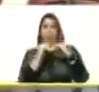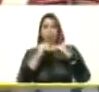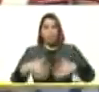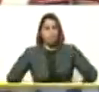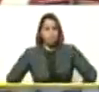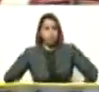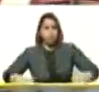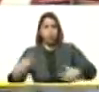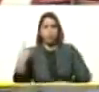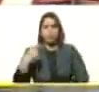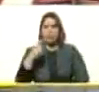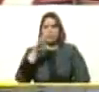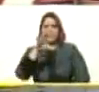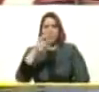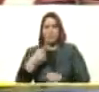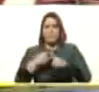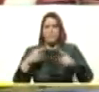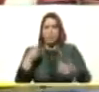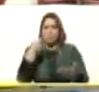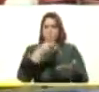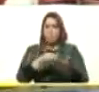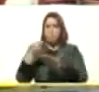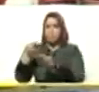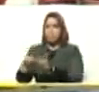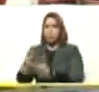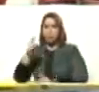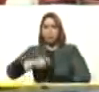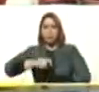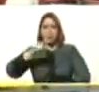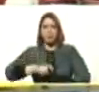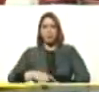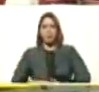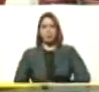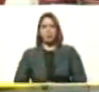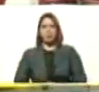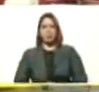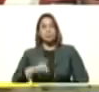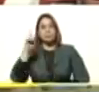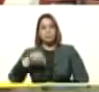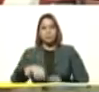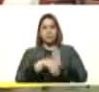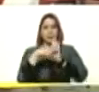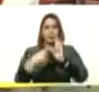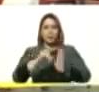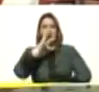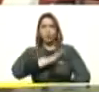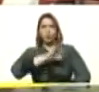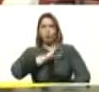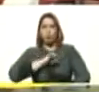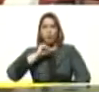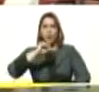riqueza que tiene la patria para invertir en sus necesidades y en sus derechos sociales.